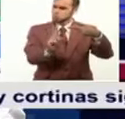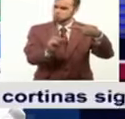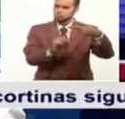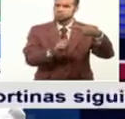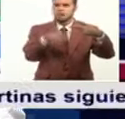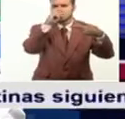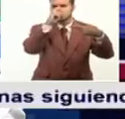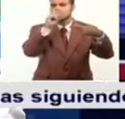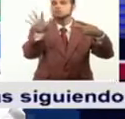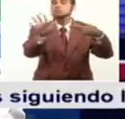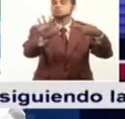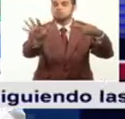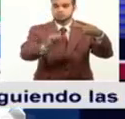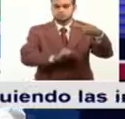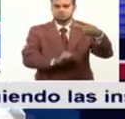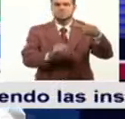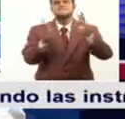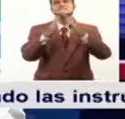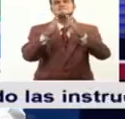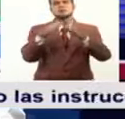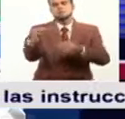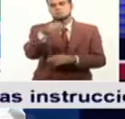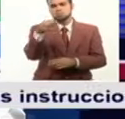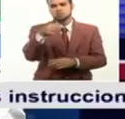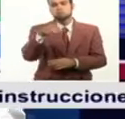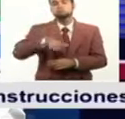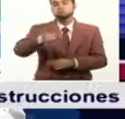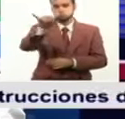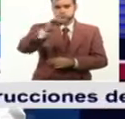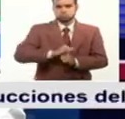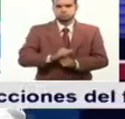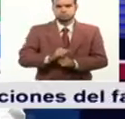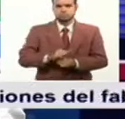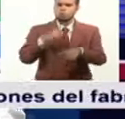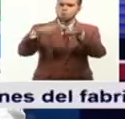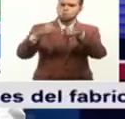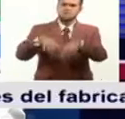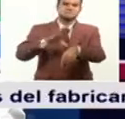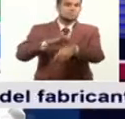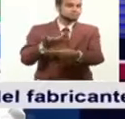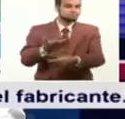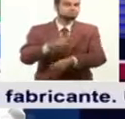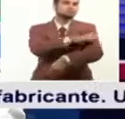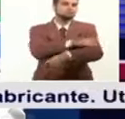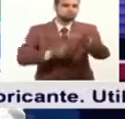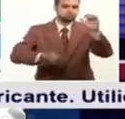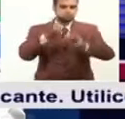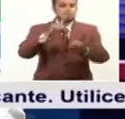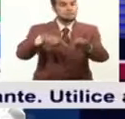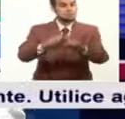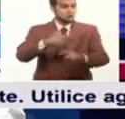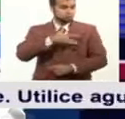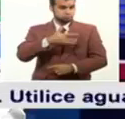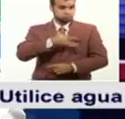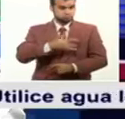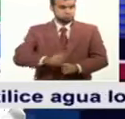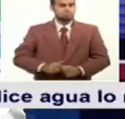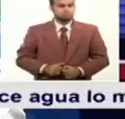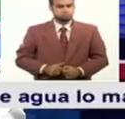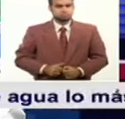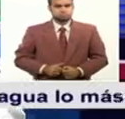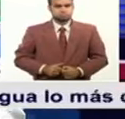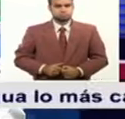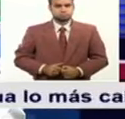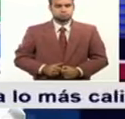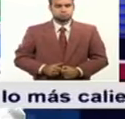de edad del municipio de Boyero, hipertensión arterial y cardiopatía isquémica como antecedentes